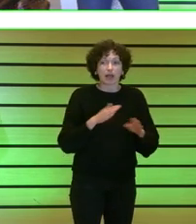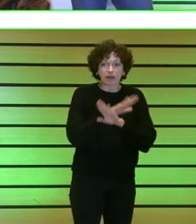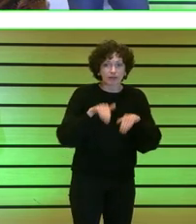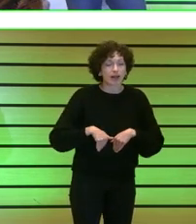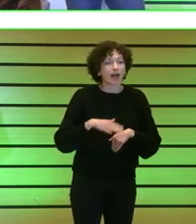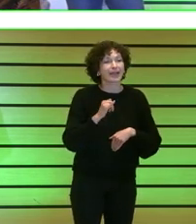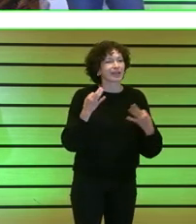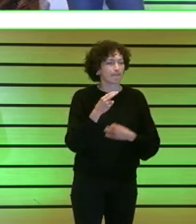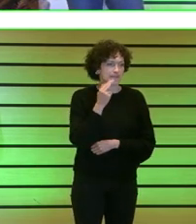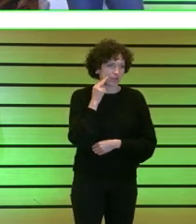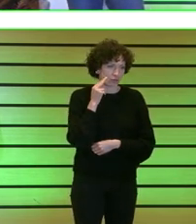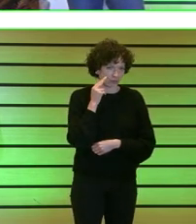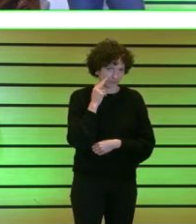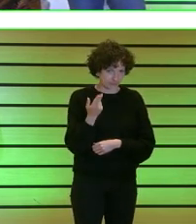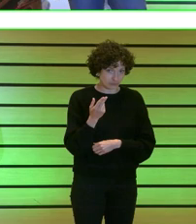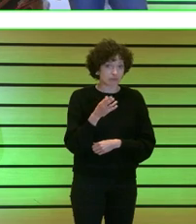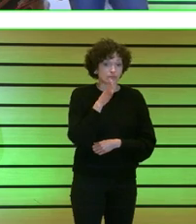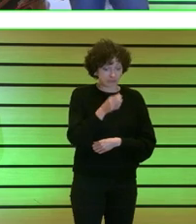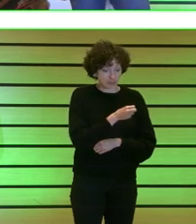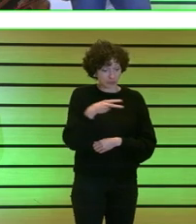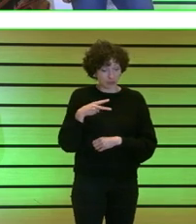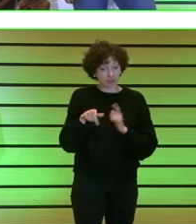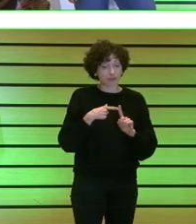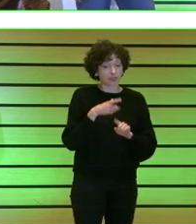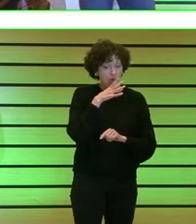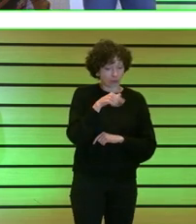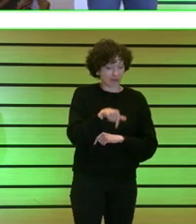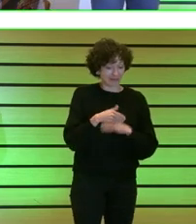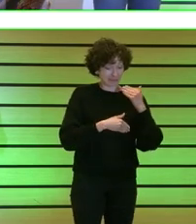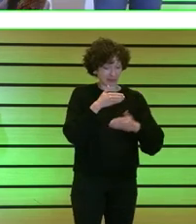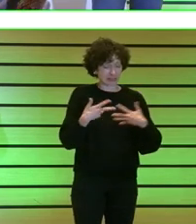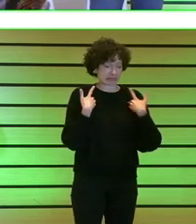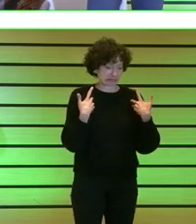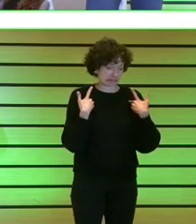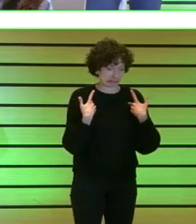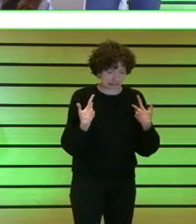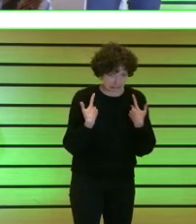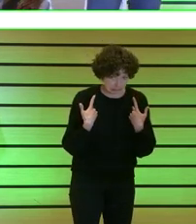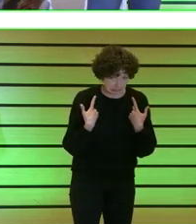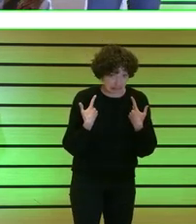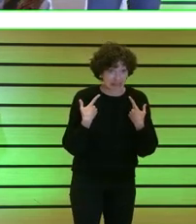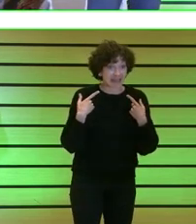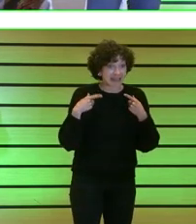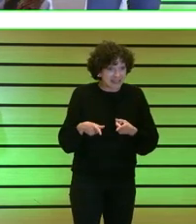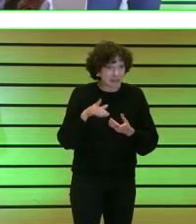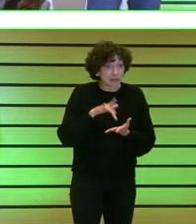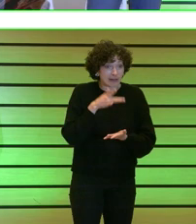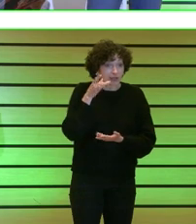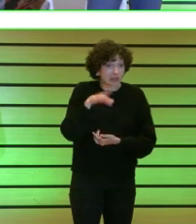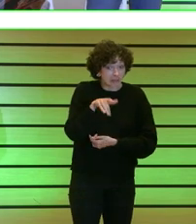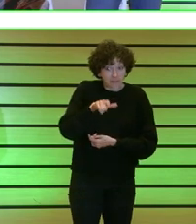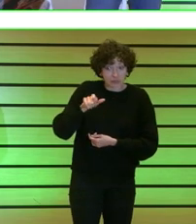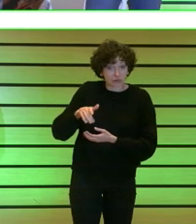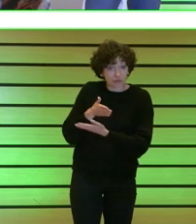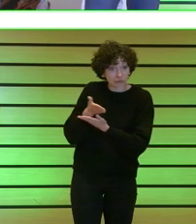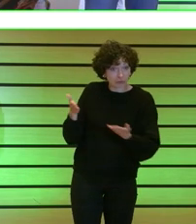mucho miedo ante el resultado Y ante el sufrimiento que implica todo esto y eso todo eso le ocurre a las personas y es